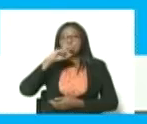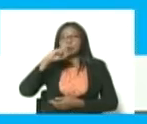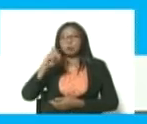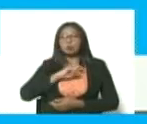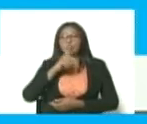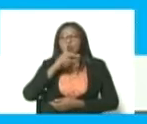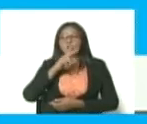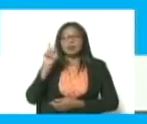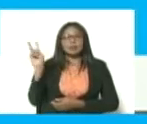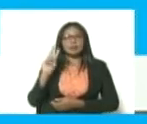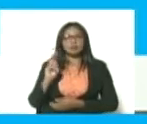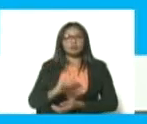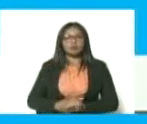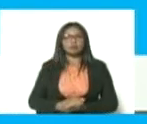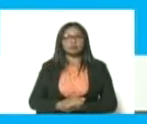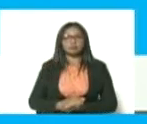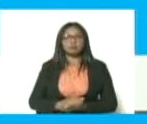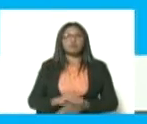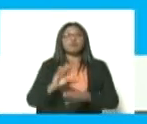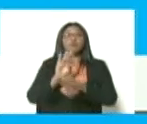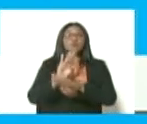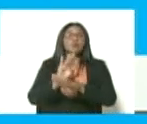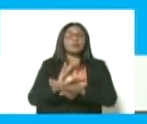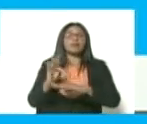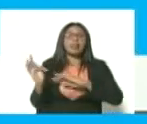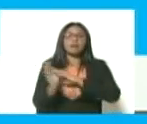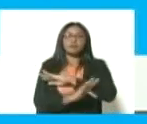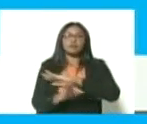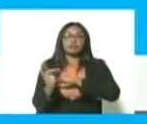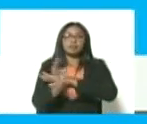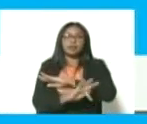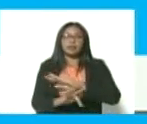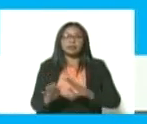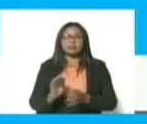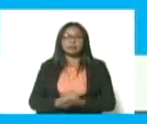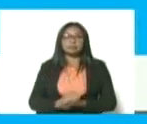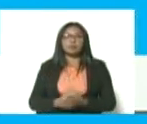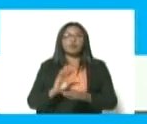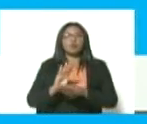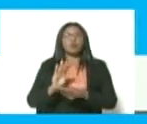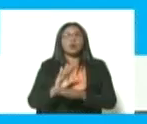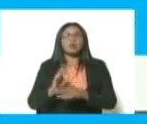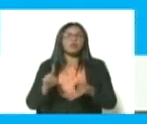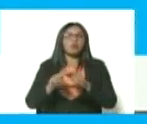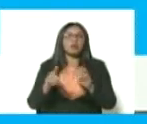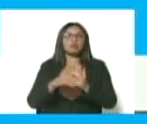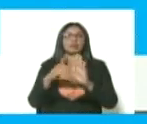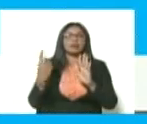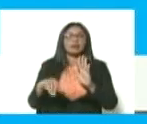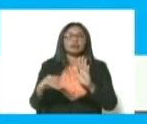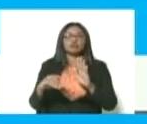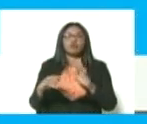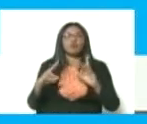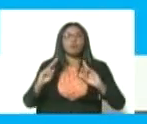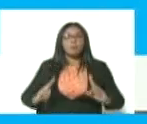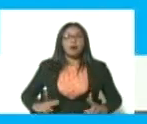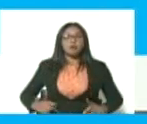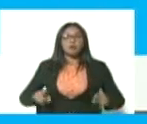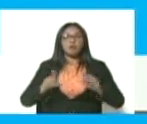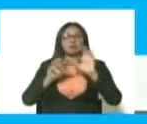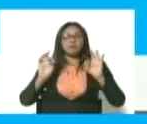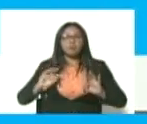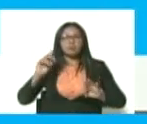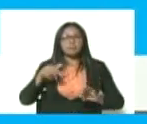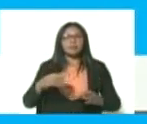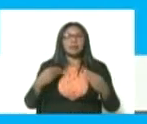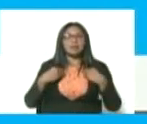país. Que cuide su frontera, que proteja a los defensores de derechos humanos, a los líderes sociales, que proteja